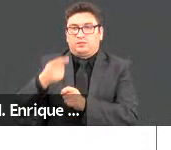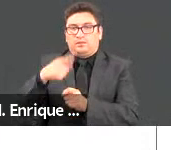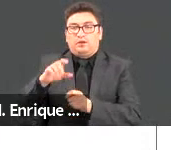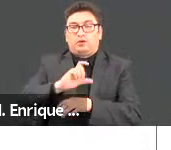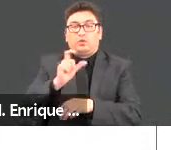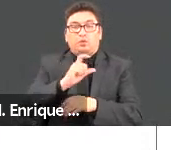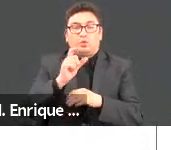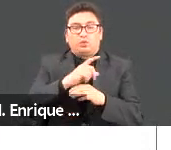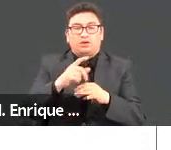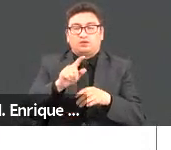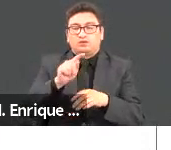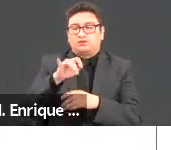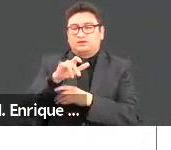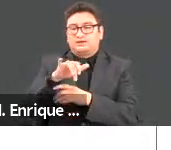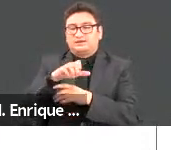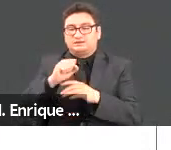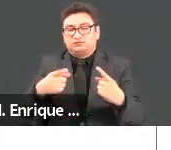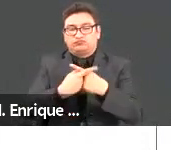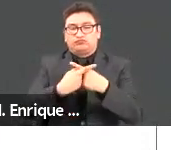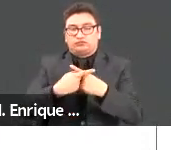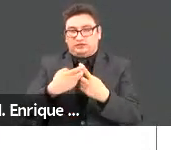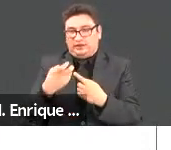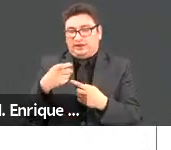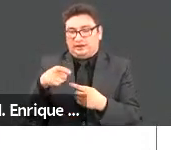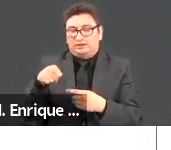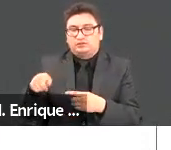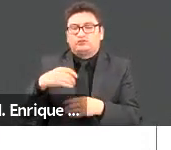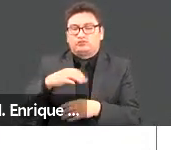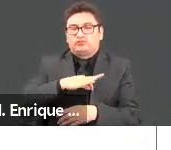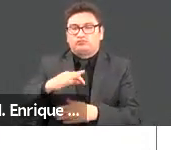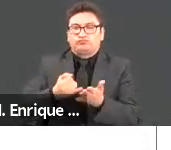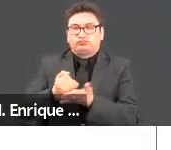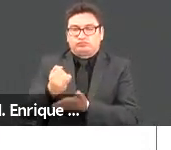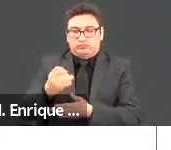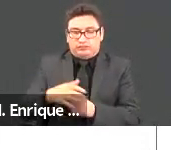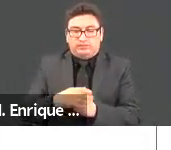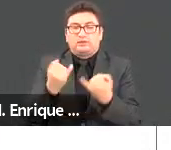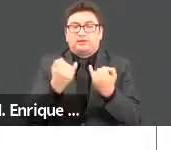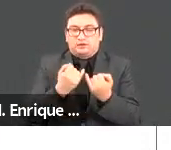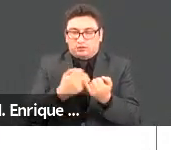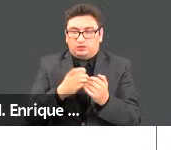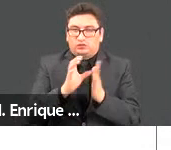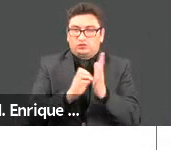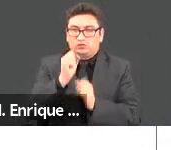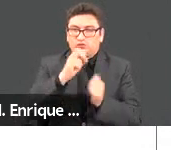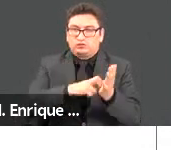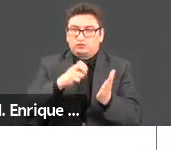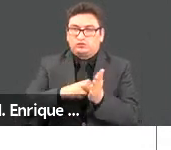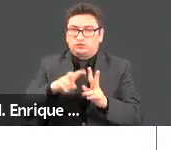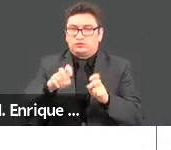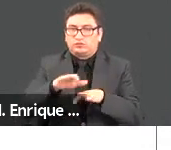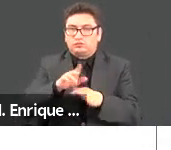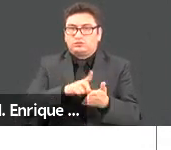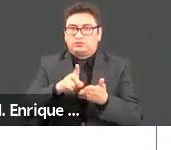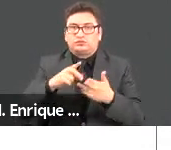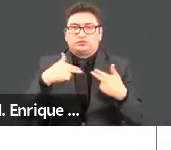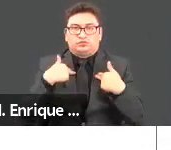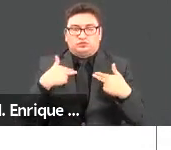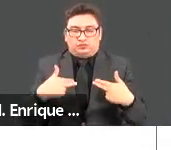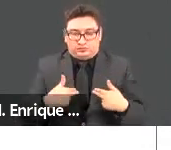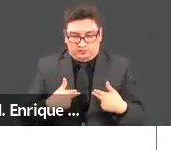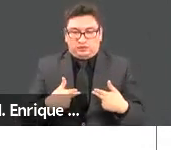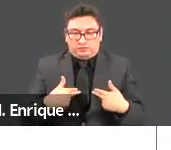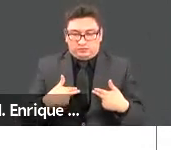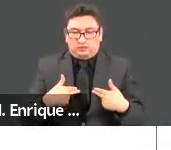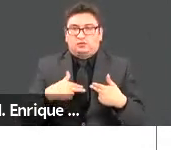contradicción de tesis, así se denominaba hasta ese momento. Y las reformas constitucionales en materia de derechos humanos cambiaron